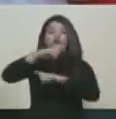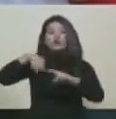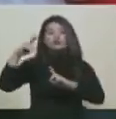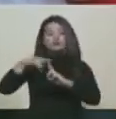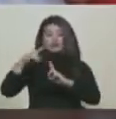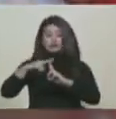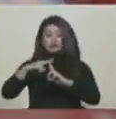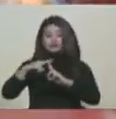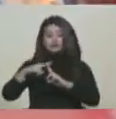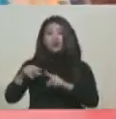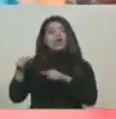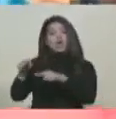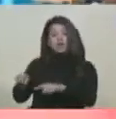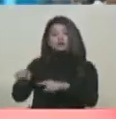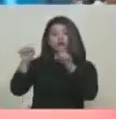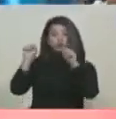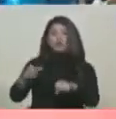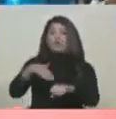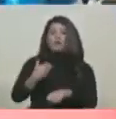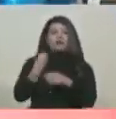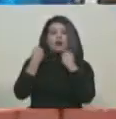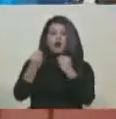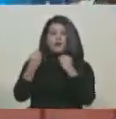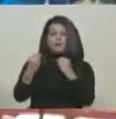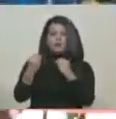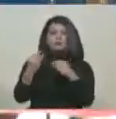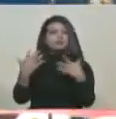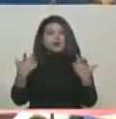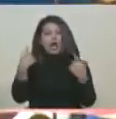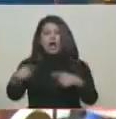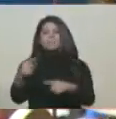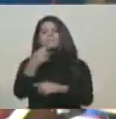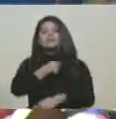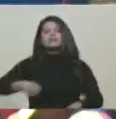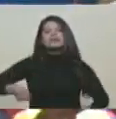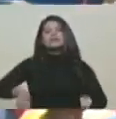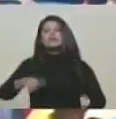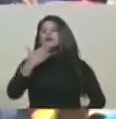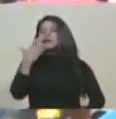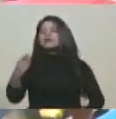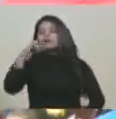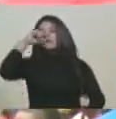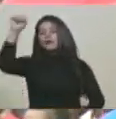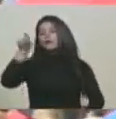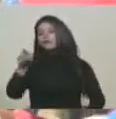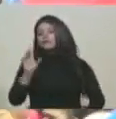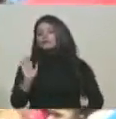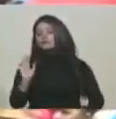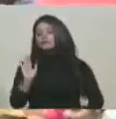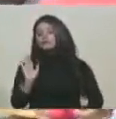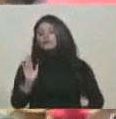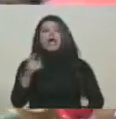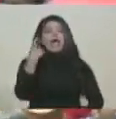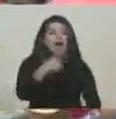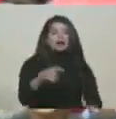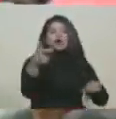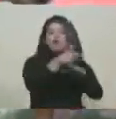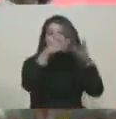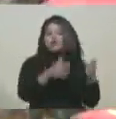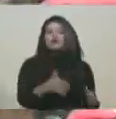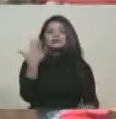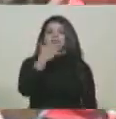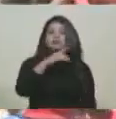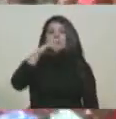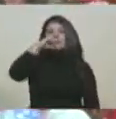Y eso es posible porque tenemos un presidente, Nicolás Maduro. Tenemos un gobernador, Vilma